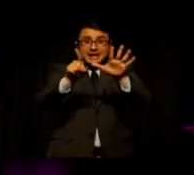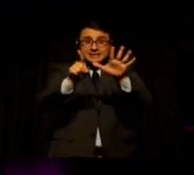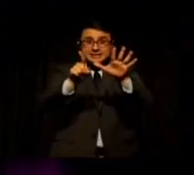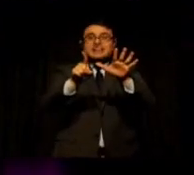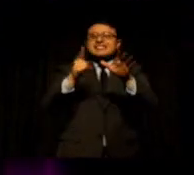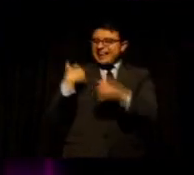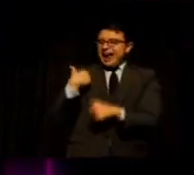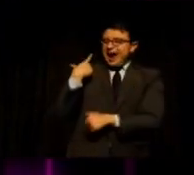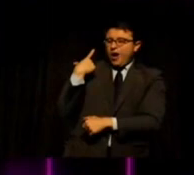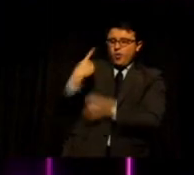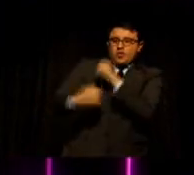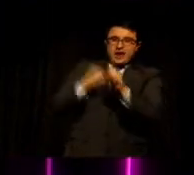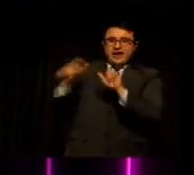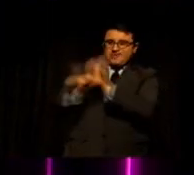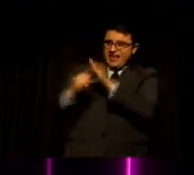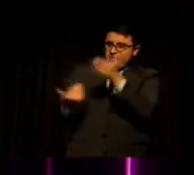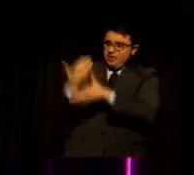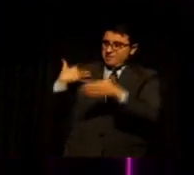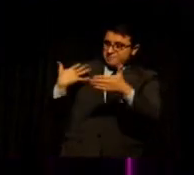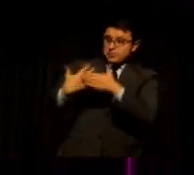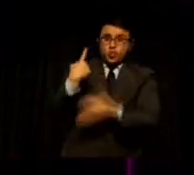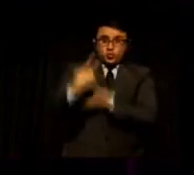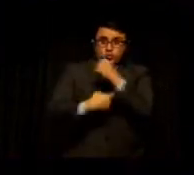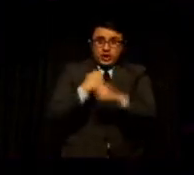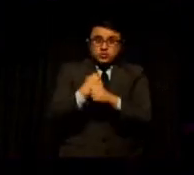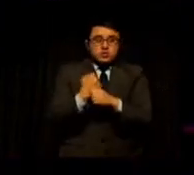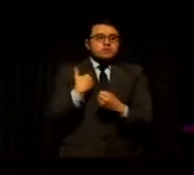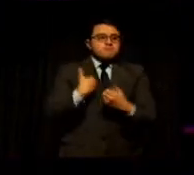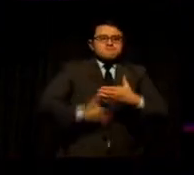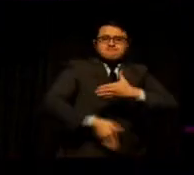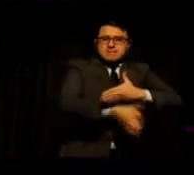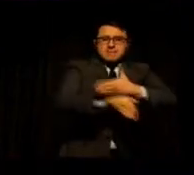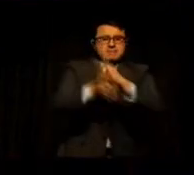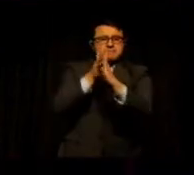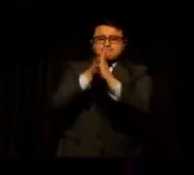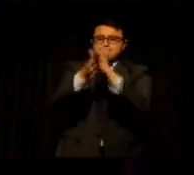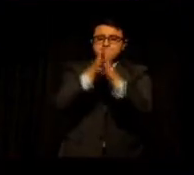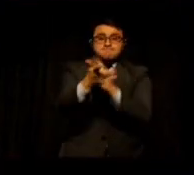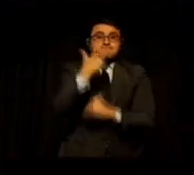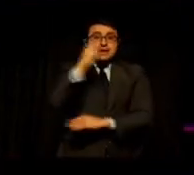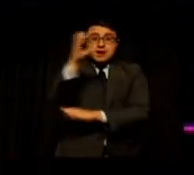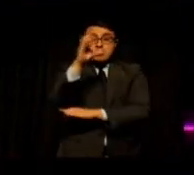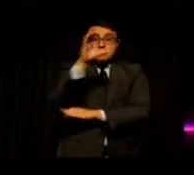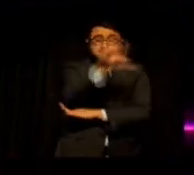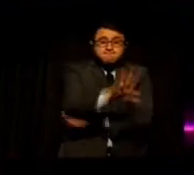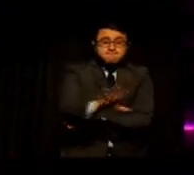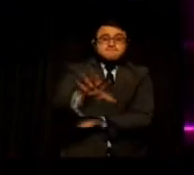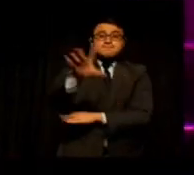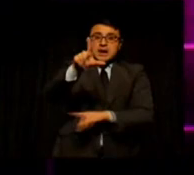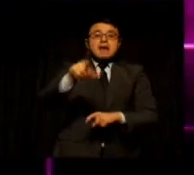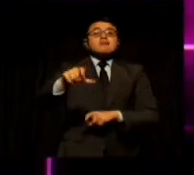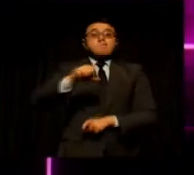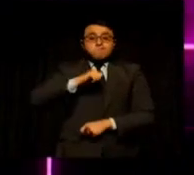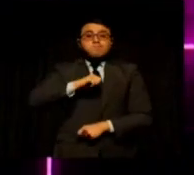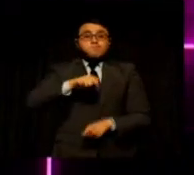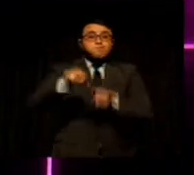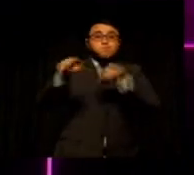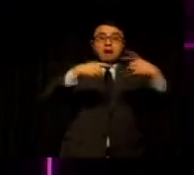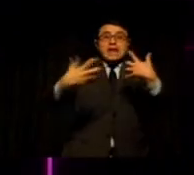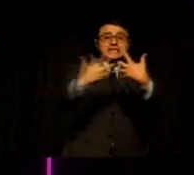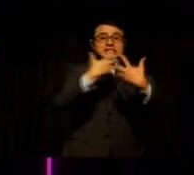pero seguimos dando este mensaje colombia tiene hoy el mejor sistema regulatorio